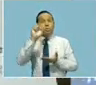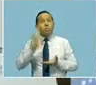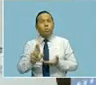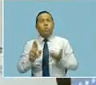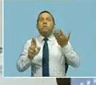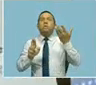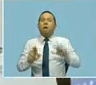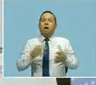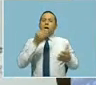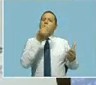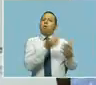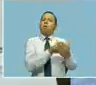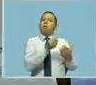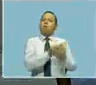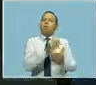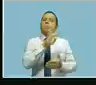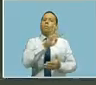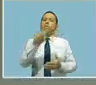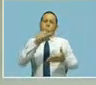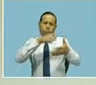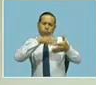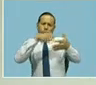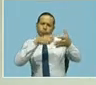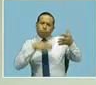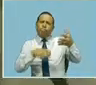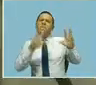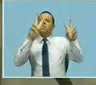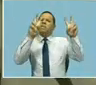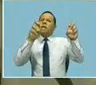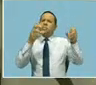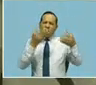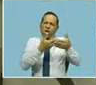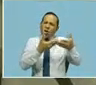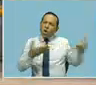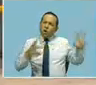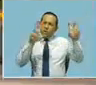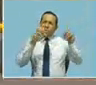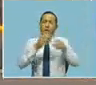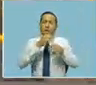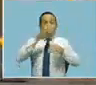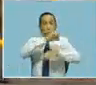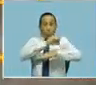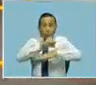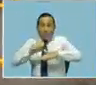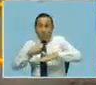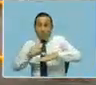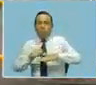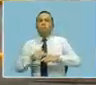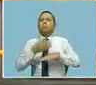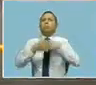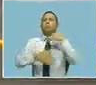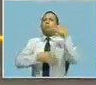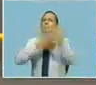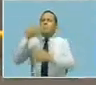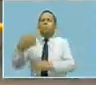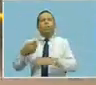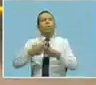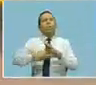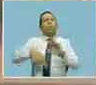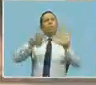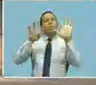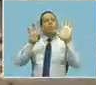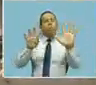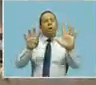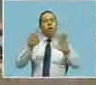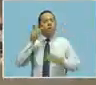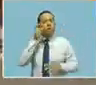de 42 ítems de insumos médicos para traumatología. 9 meses después, la Fiscalía